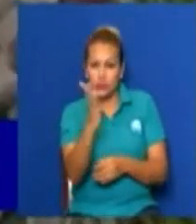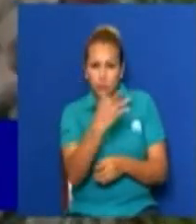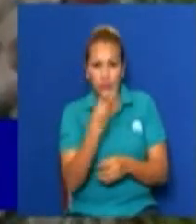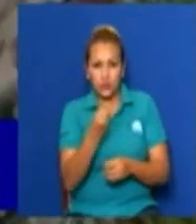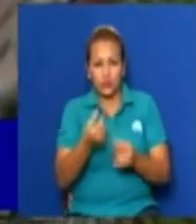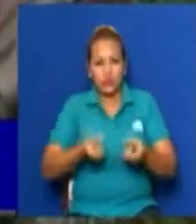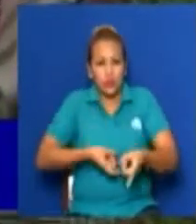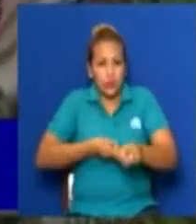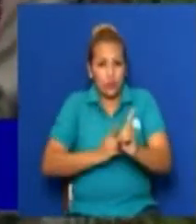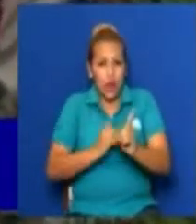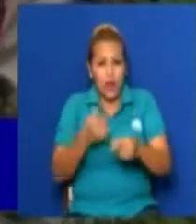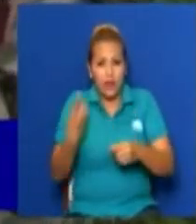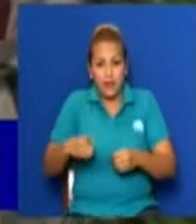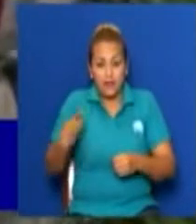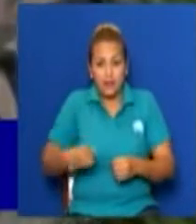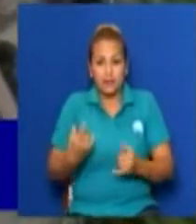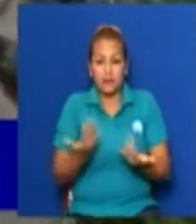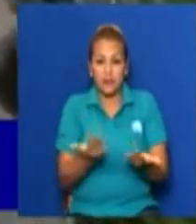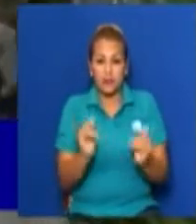y oportunidades, pero